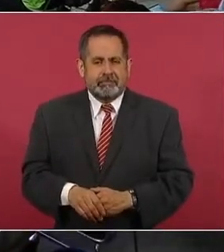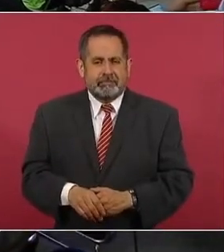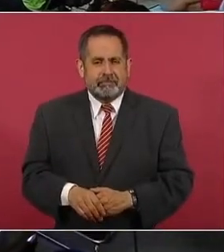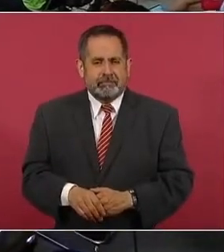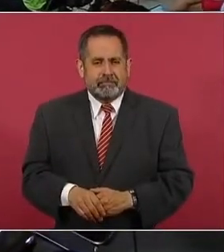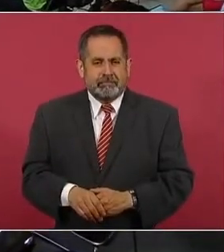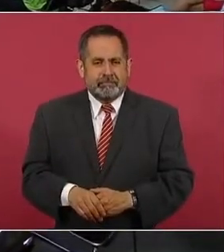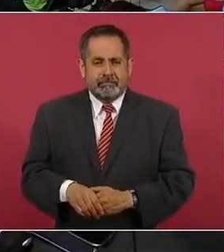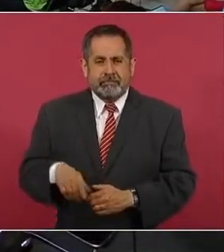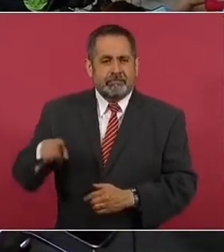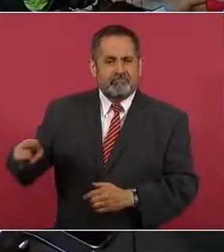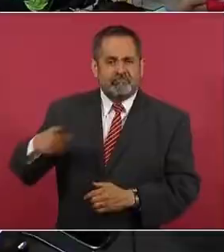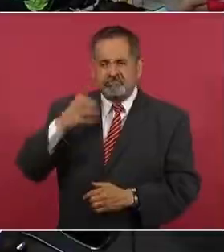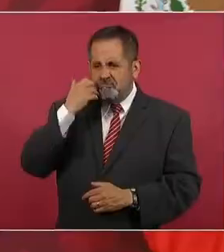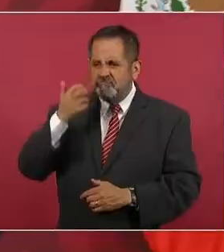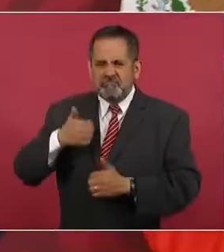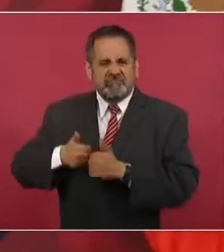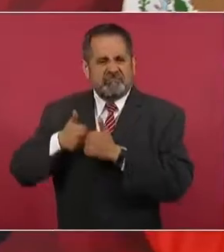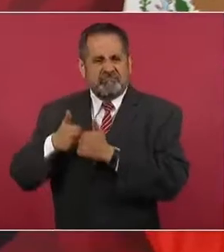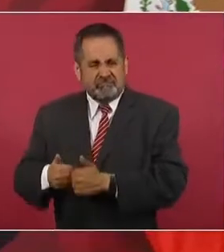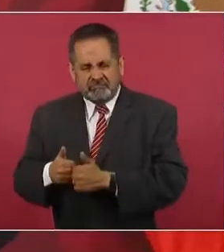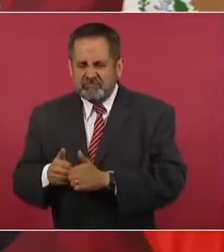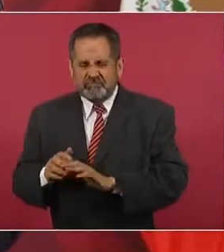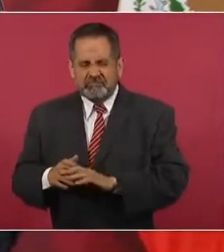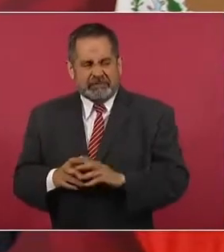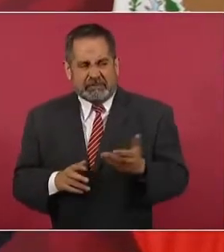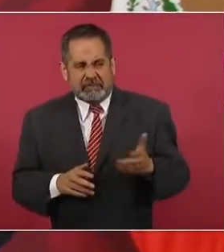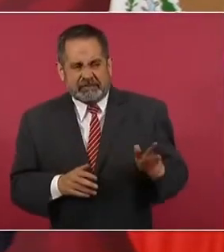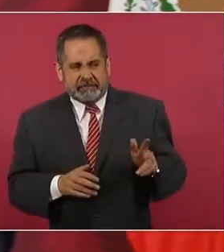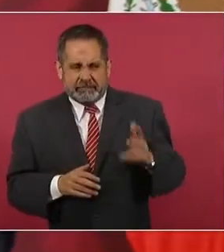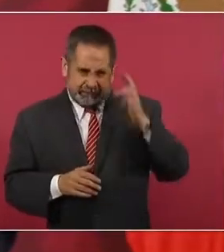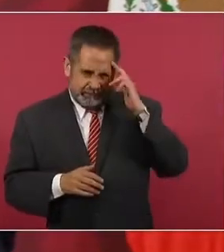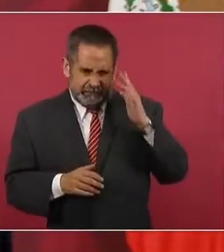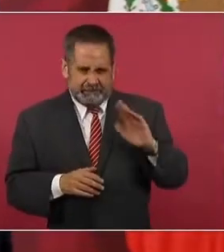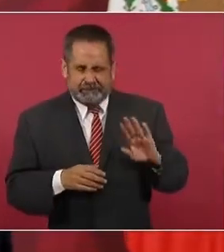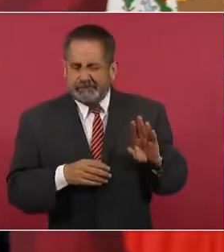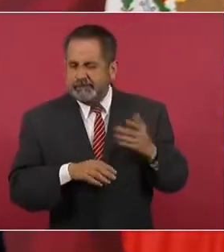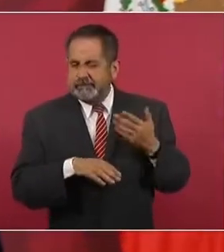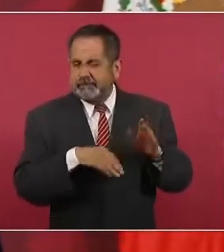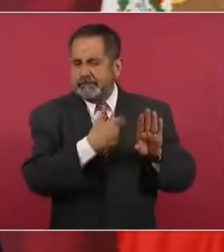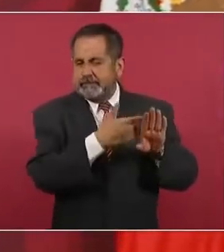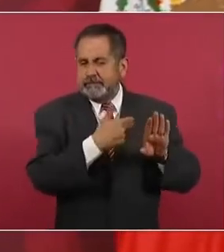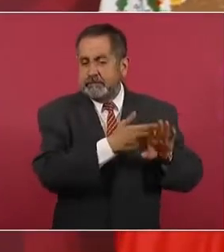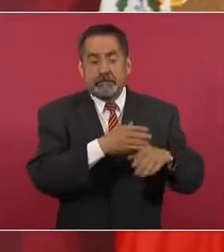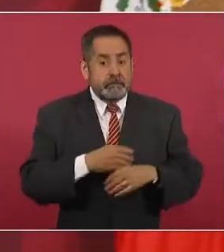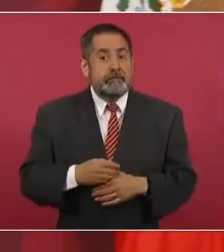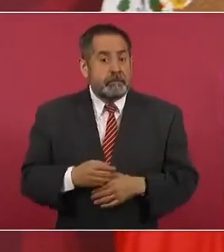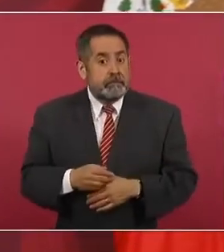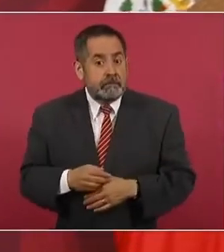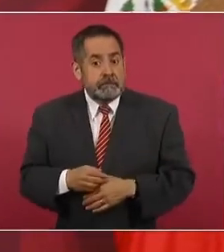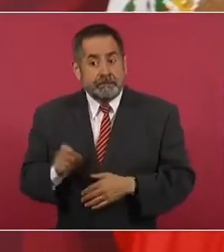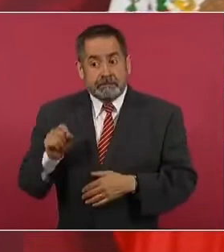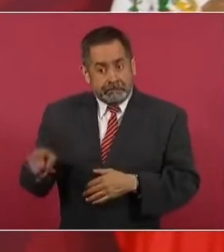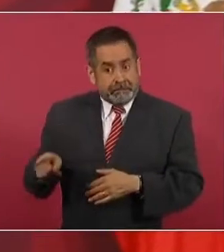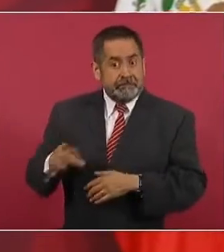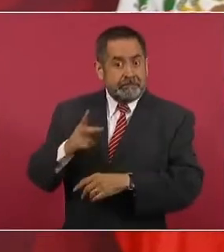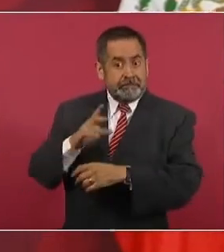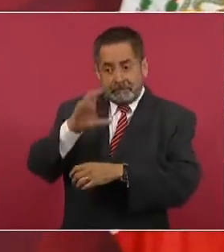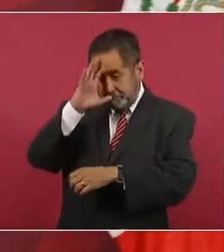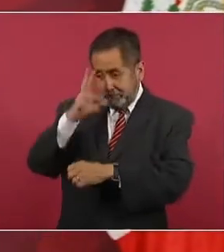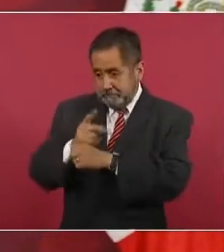y se le quería quedar y le empieza a